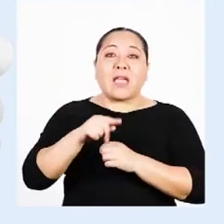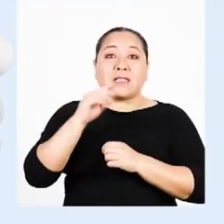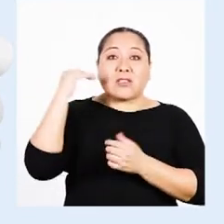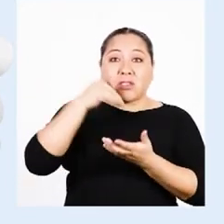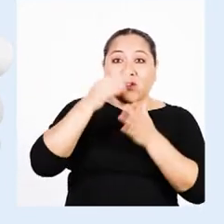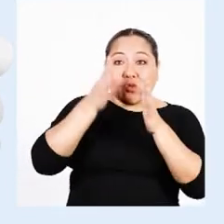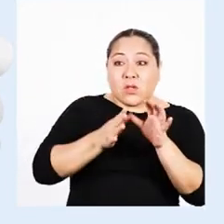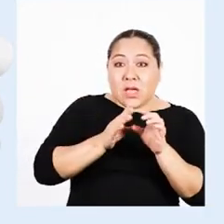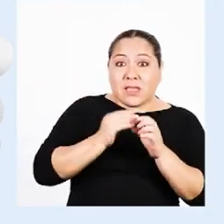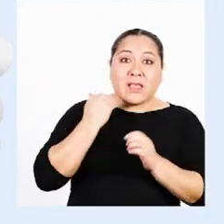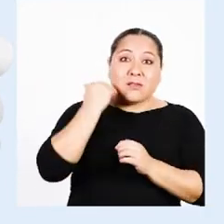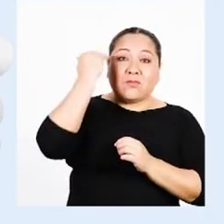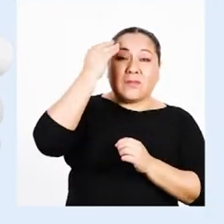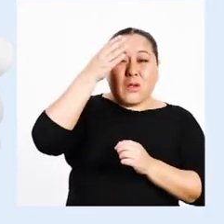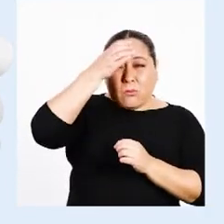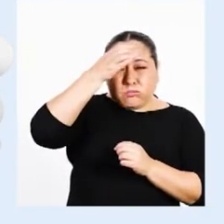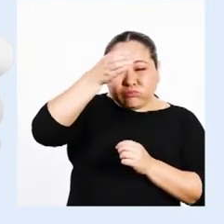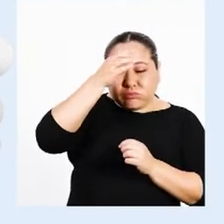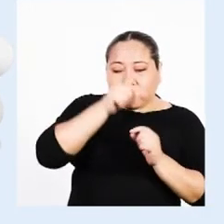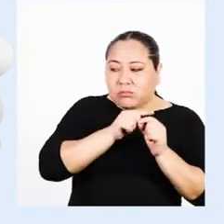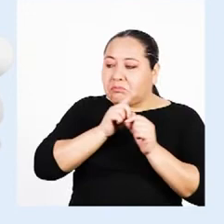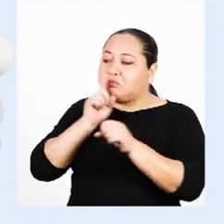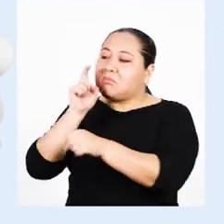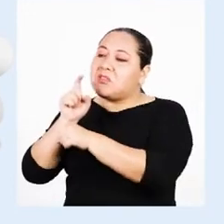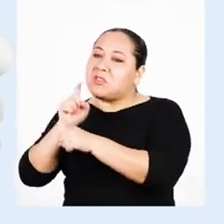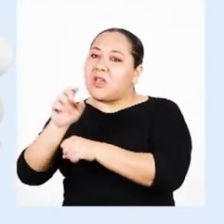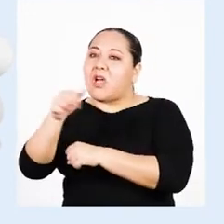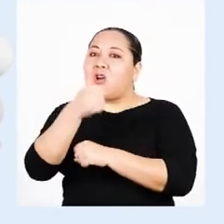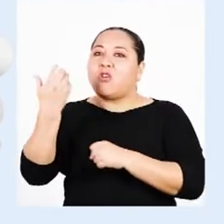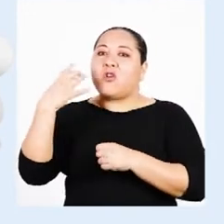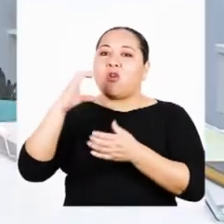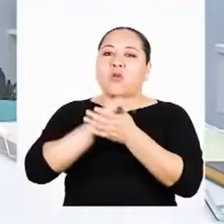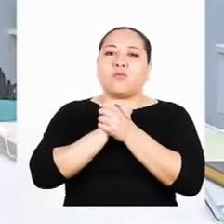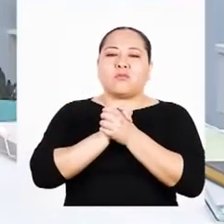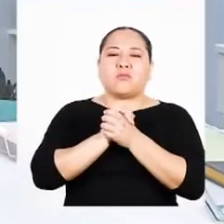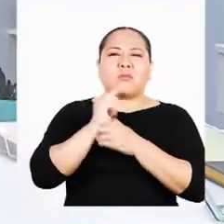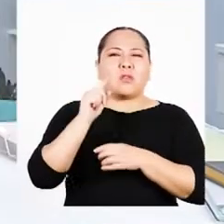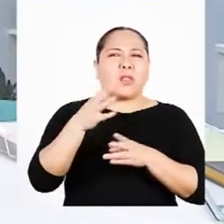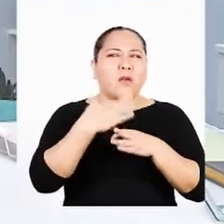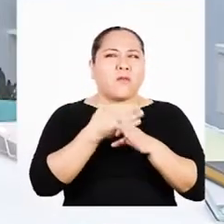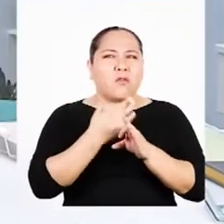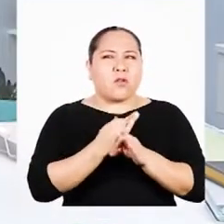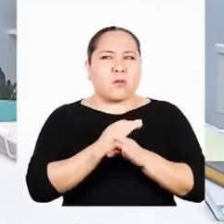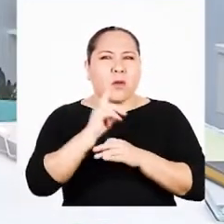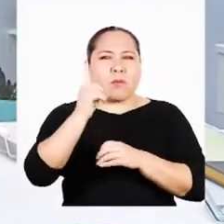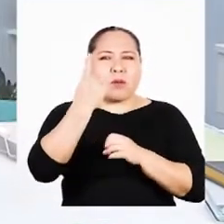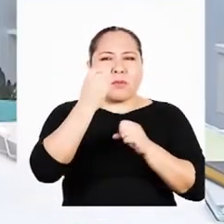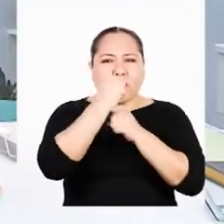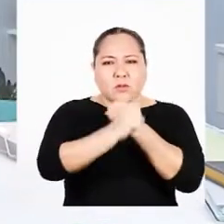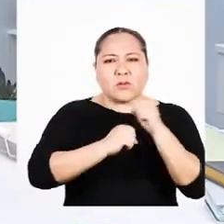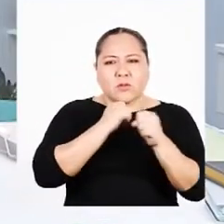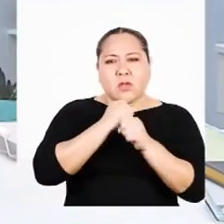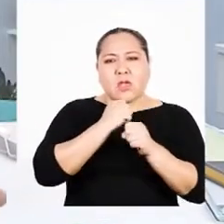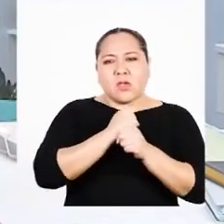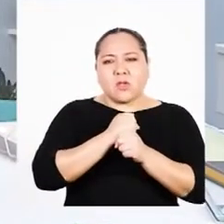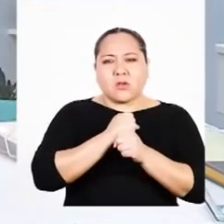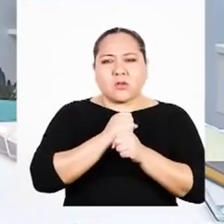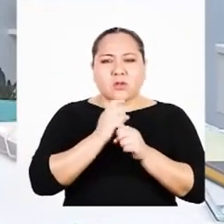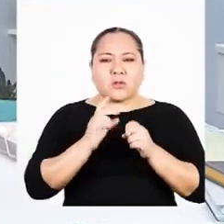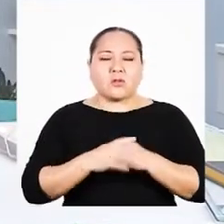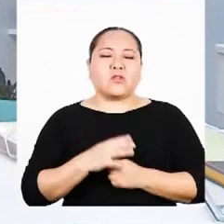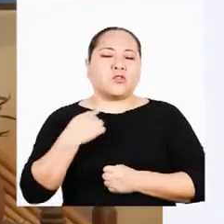quienes transmitían los conocimientos aprendidos. La estrategia suena bien para los primeros años de la